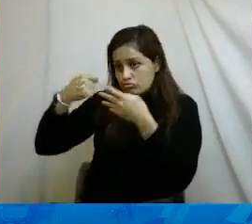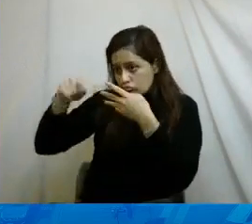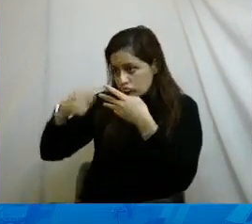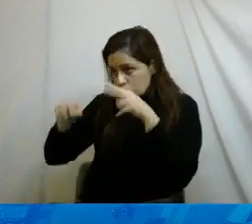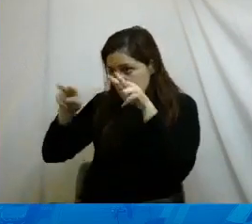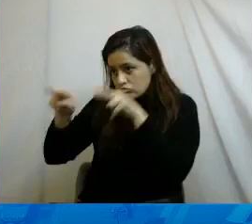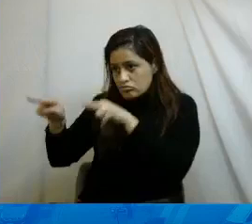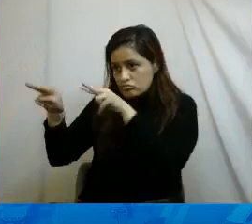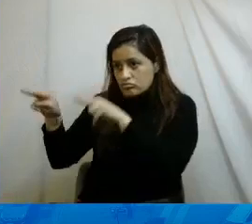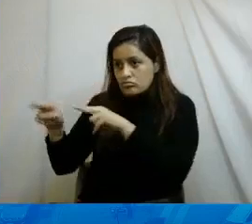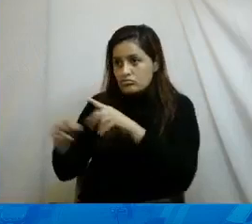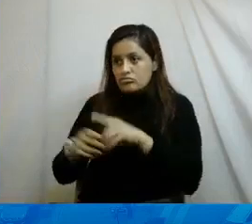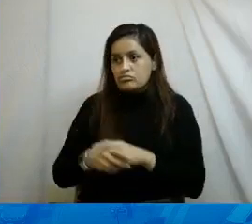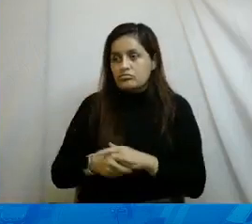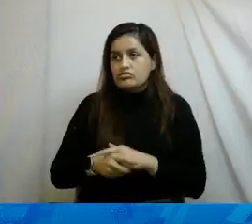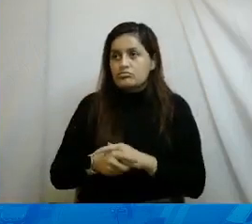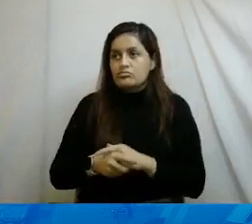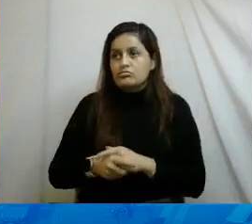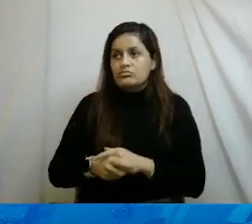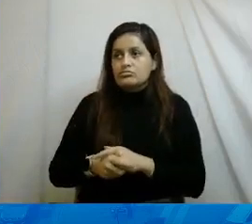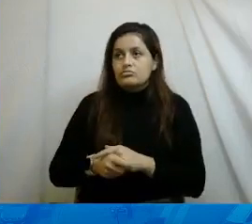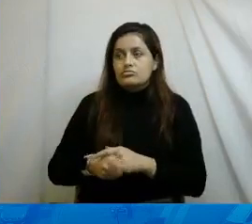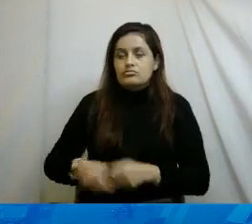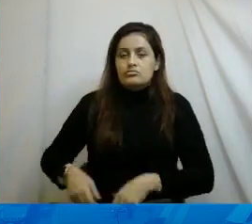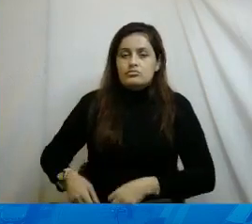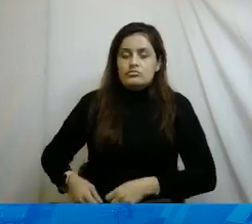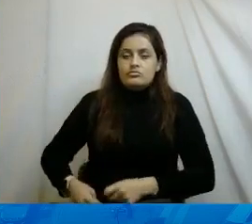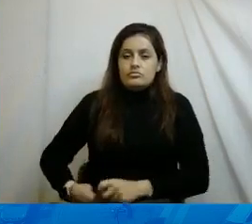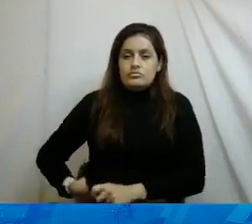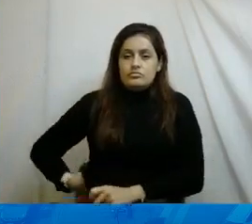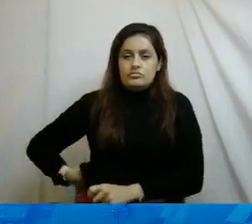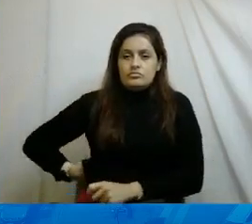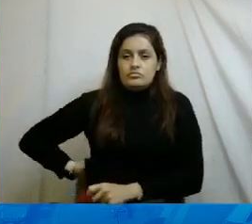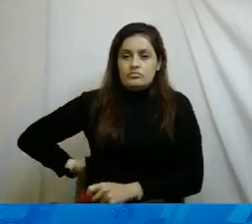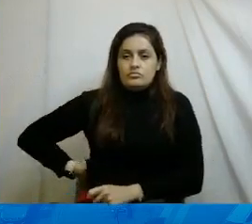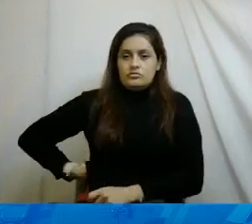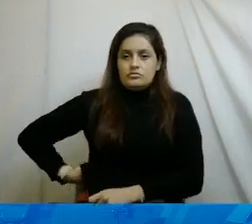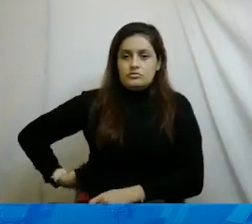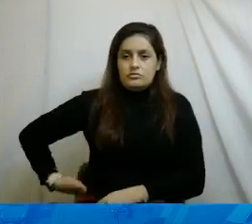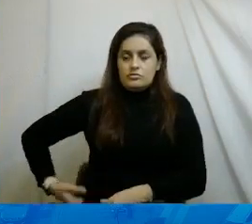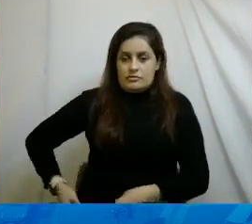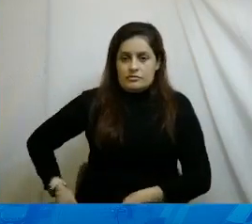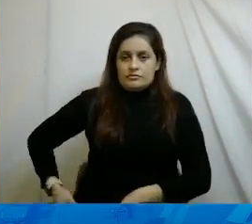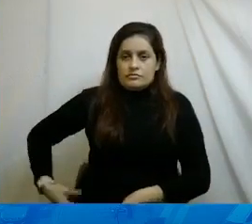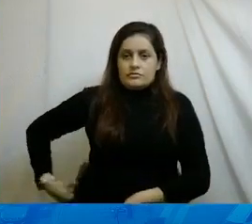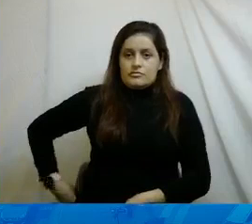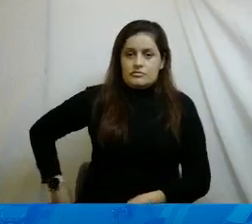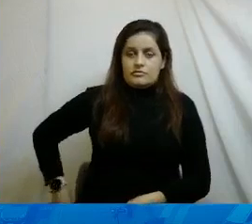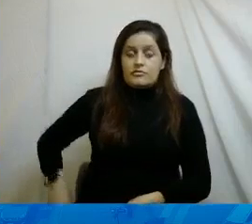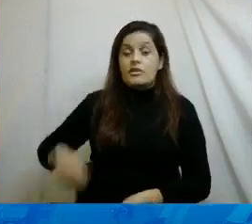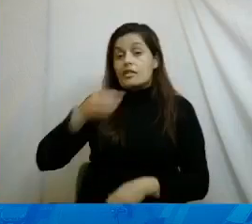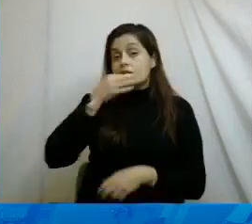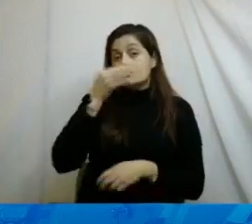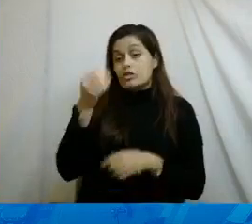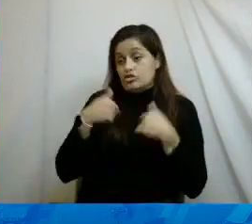Aclarar, concejal, que yo no le trataba mentiroso. Solo hice alusión a mencionar a que el equipo de inspección